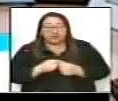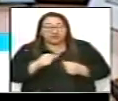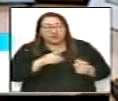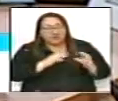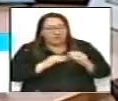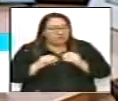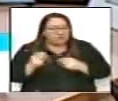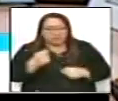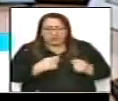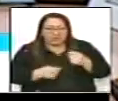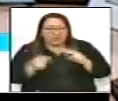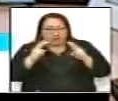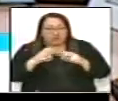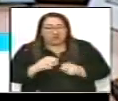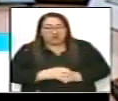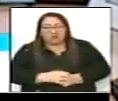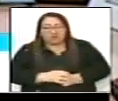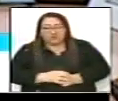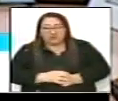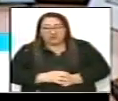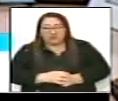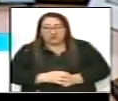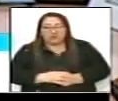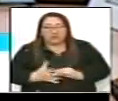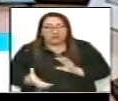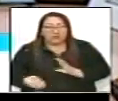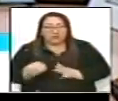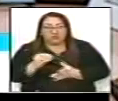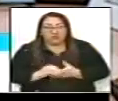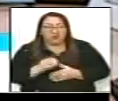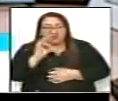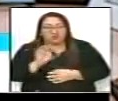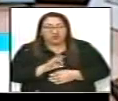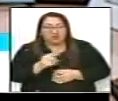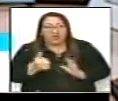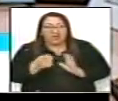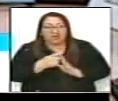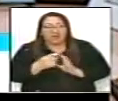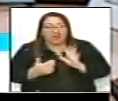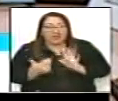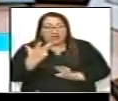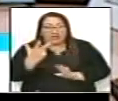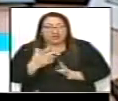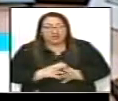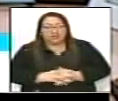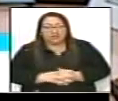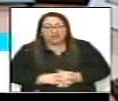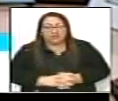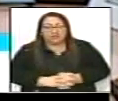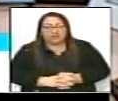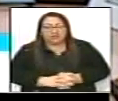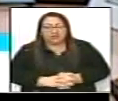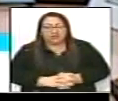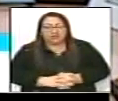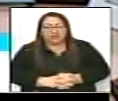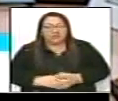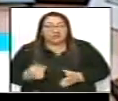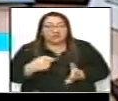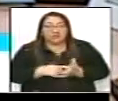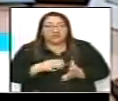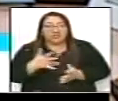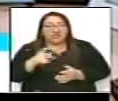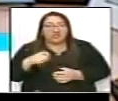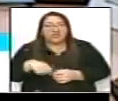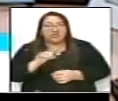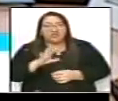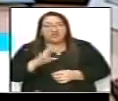estamos evaluando para incorporar o no la adenda 13, el concesionario está requiriendo